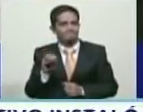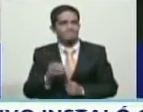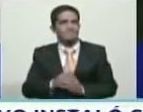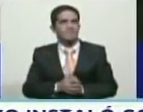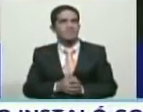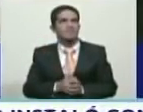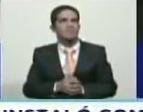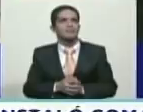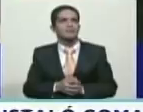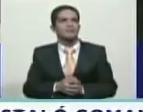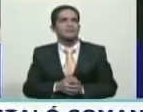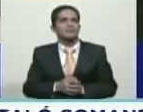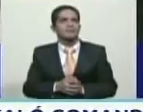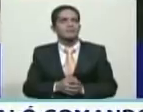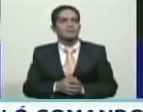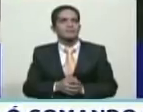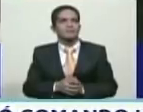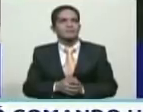siguiente.